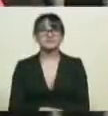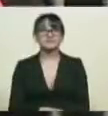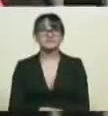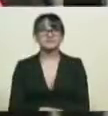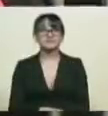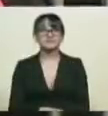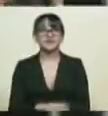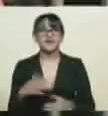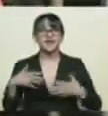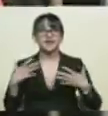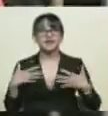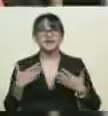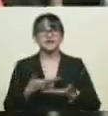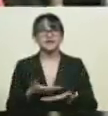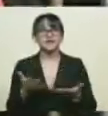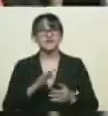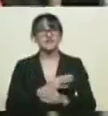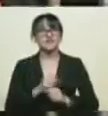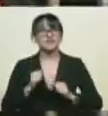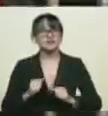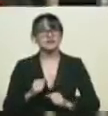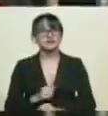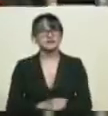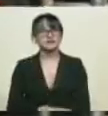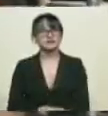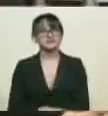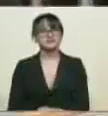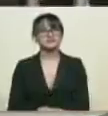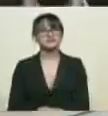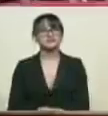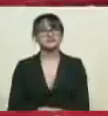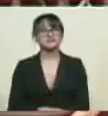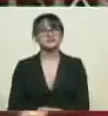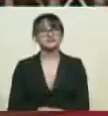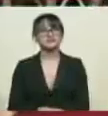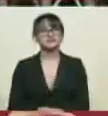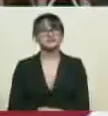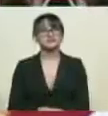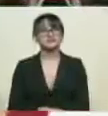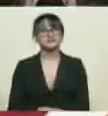qué alegría, qué fuerza. Mi abrazo, mi abrazo, mi abrazo.